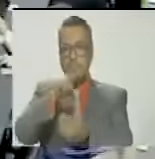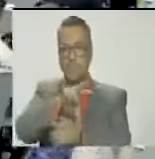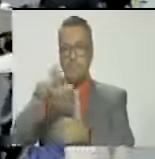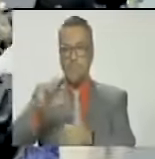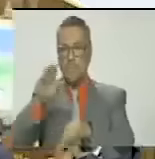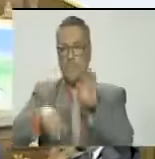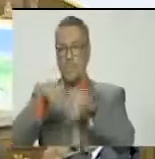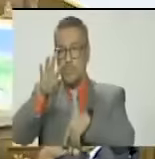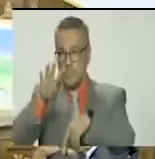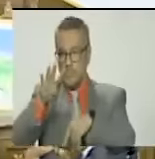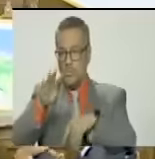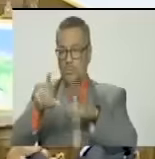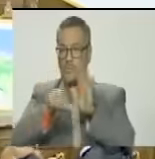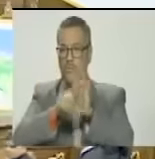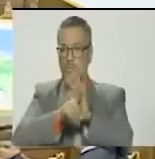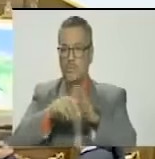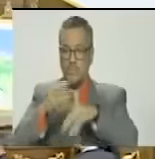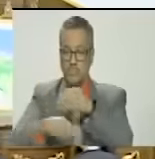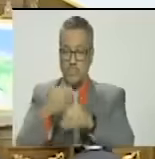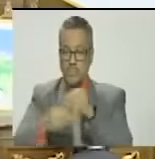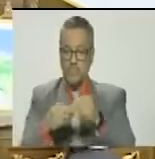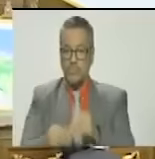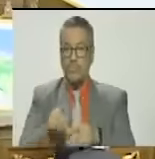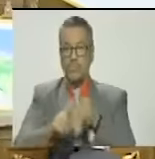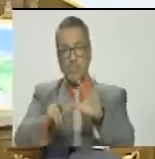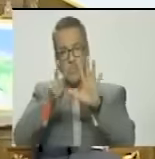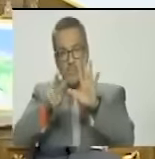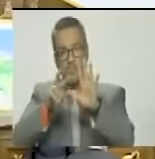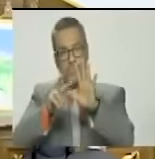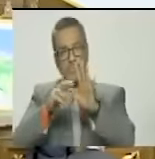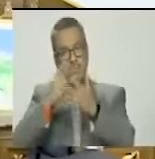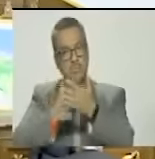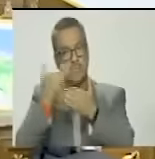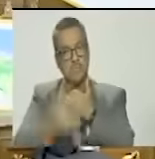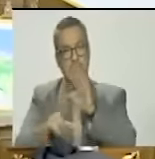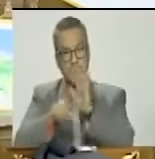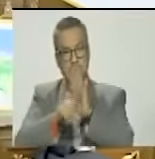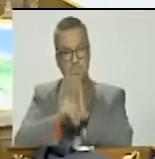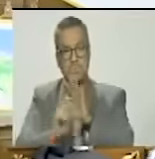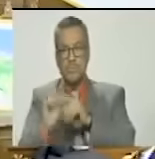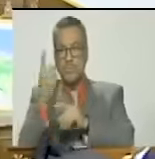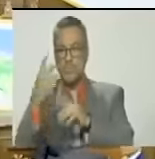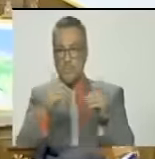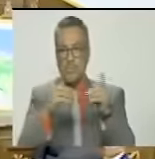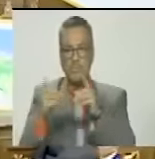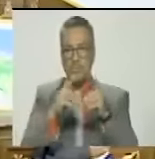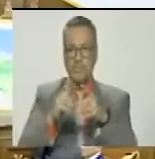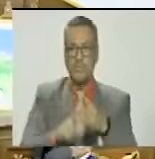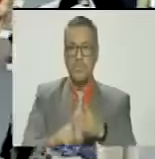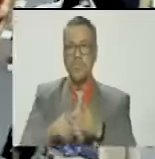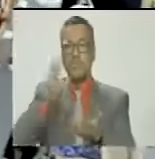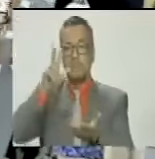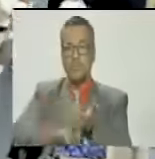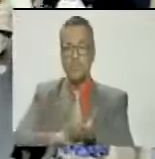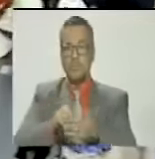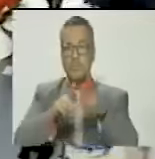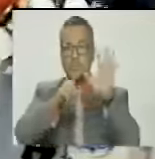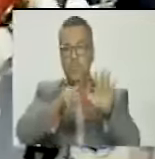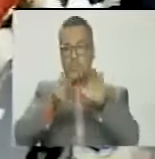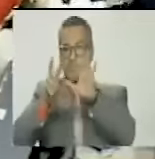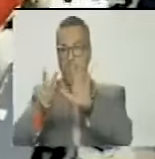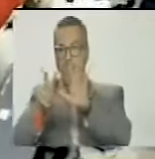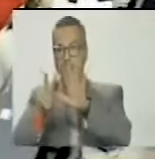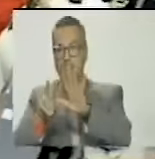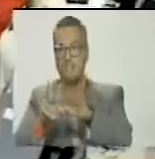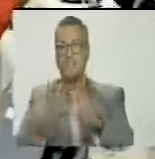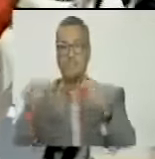2023 con 14 leyes sancionadas, 7 proyectos de ley en primera discusión y aprobaron